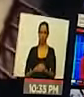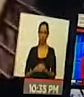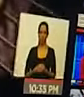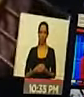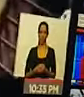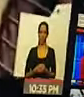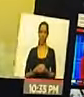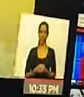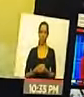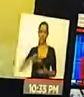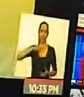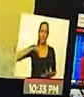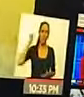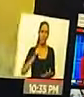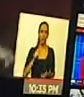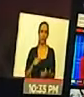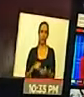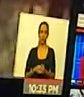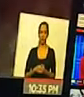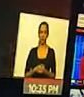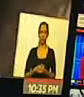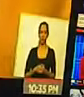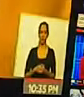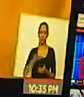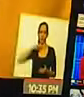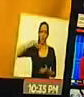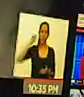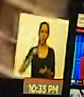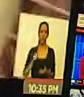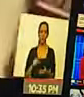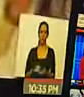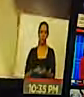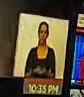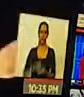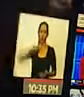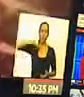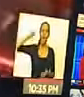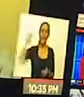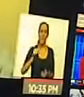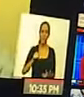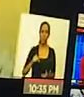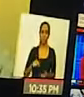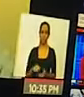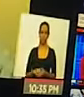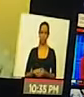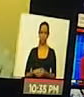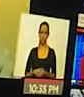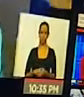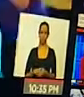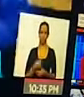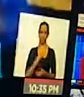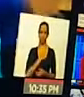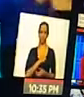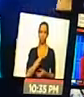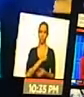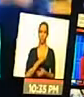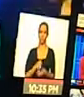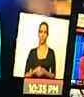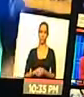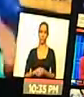¡Congo a tu madre! ¡Congo a tu madre! ¡El congo a tu madre! Sorry. Ya no digas